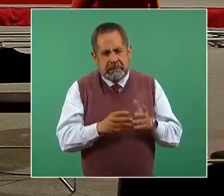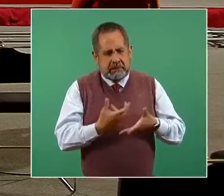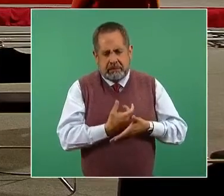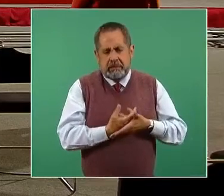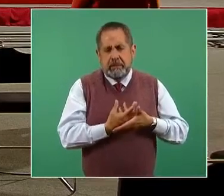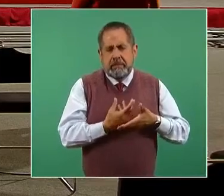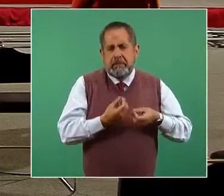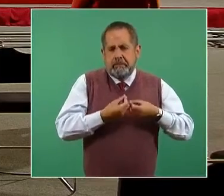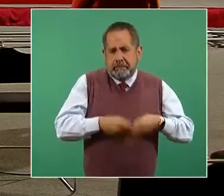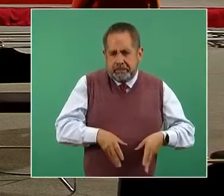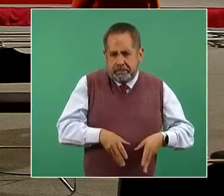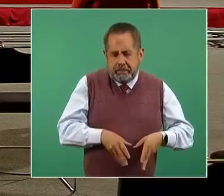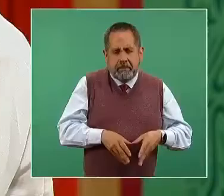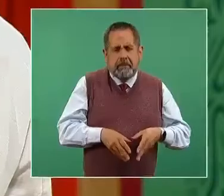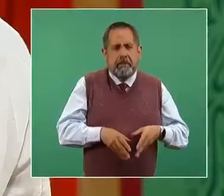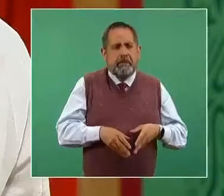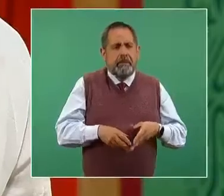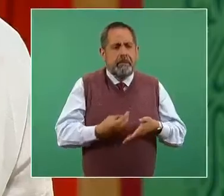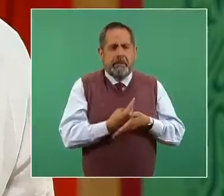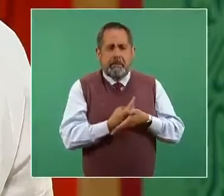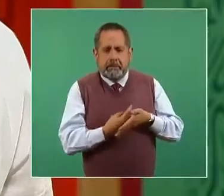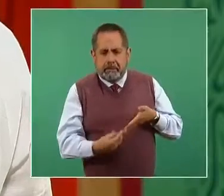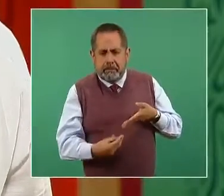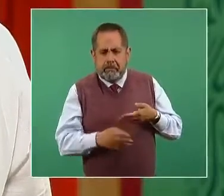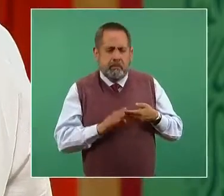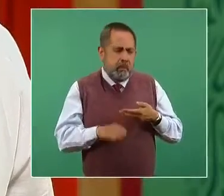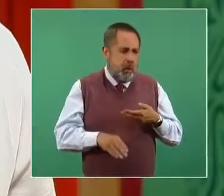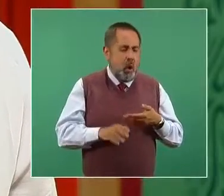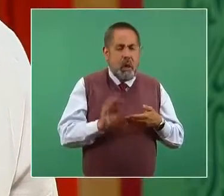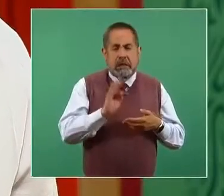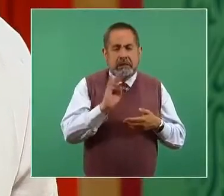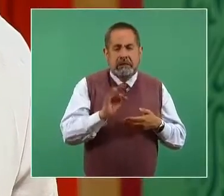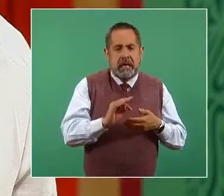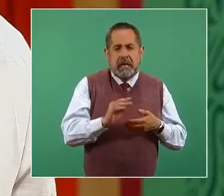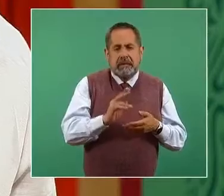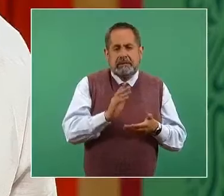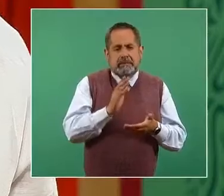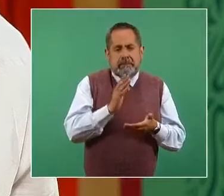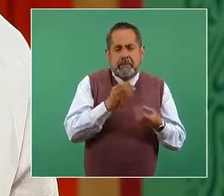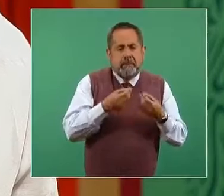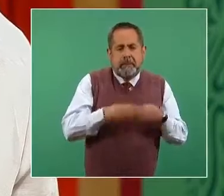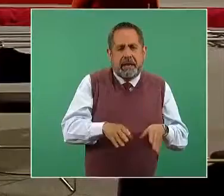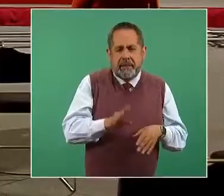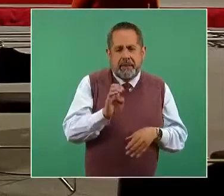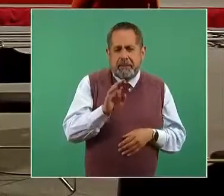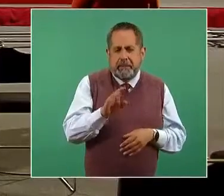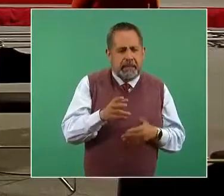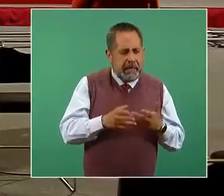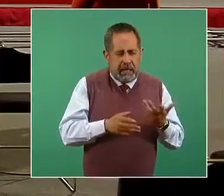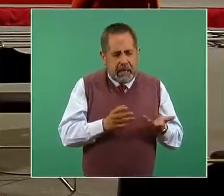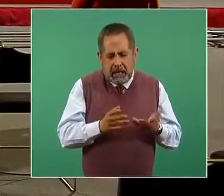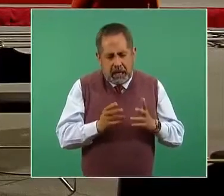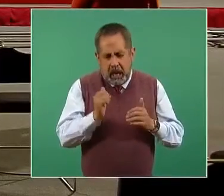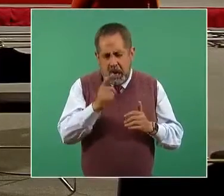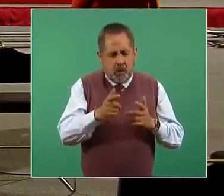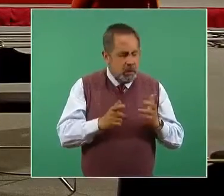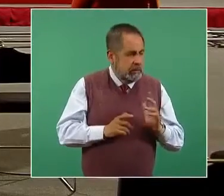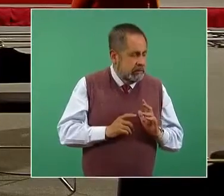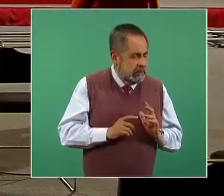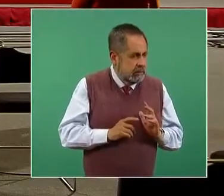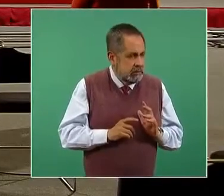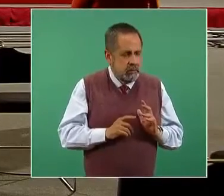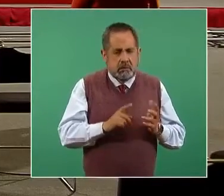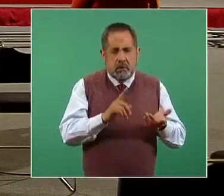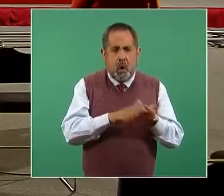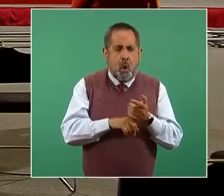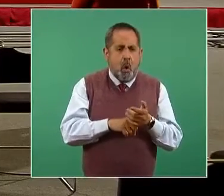ejemplo, partos prematuros, amenazas de pérdida o amenazas de parto prematuro y otras,